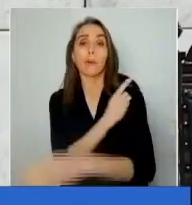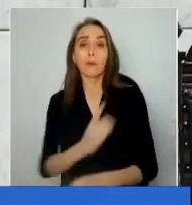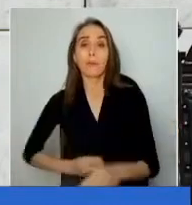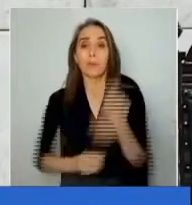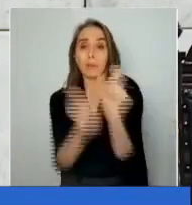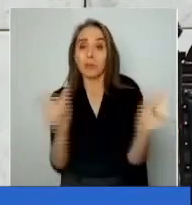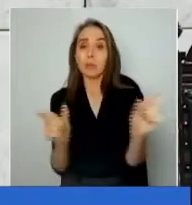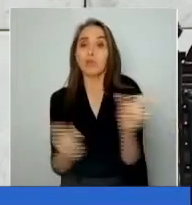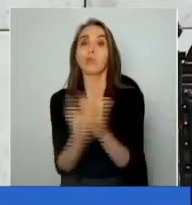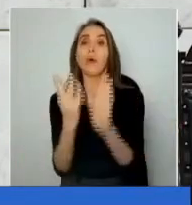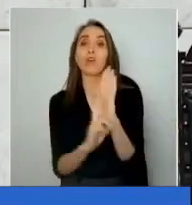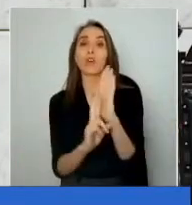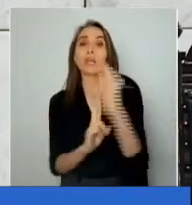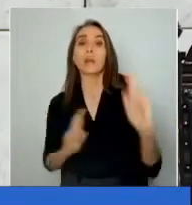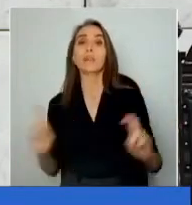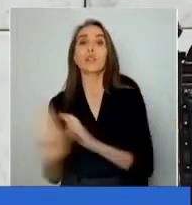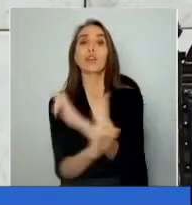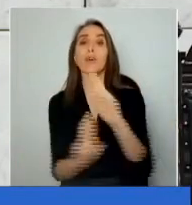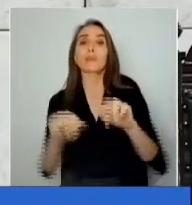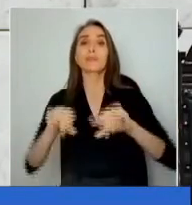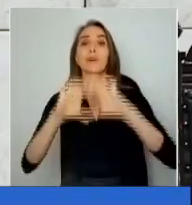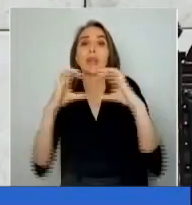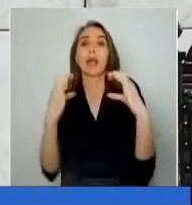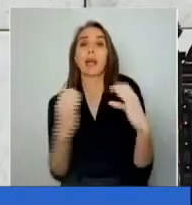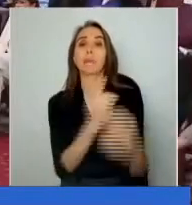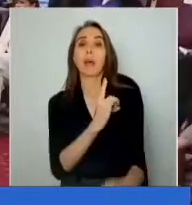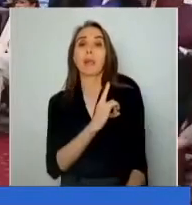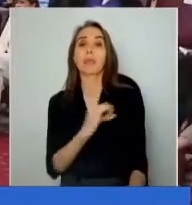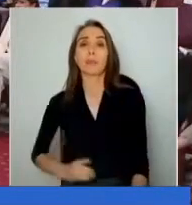de la cámara de diputados de Chile